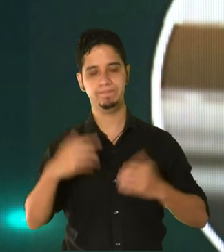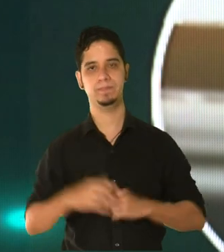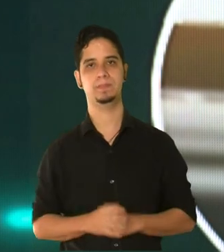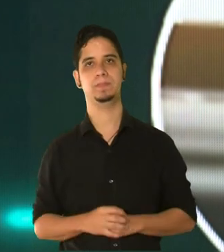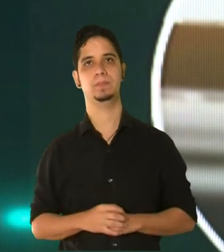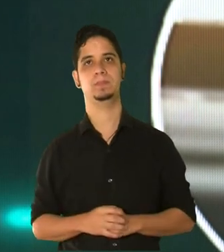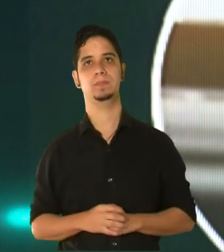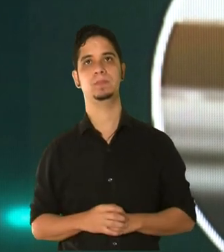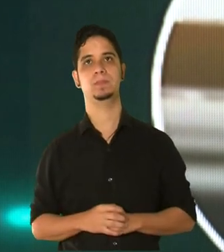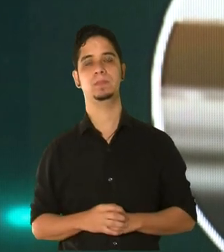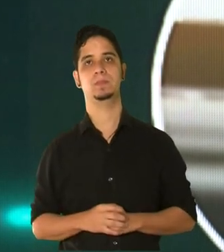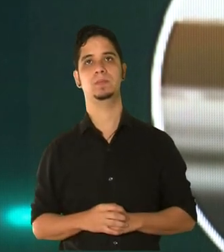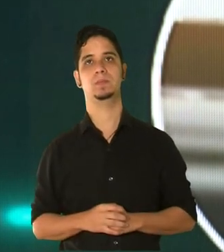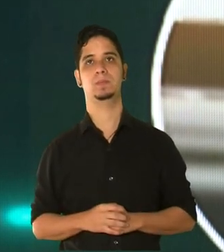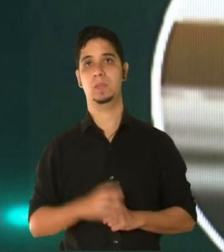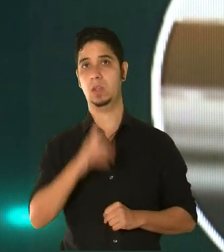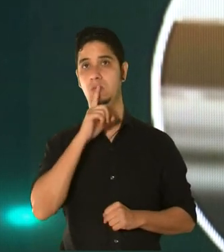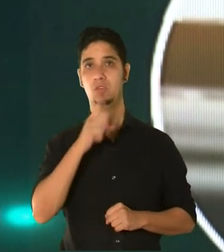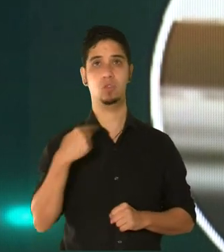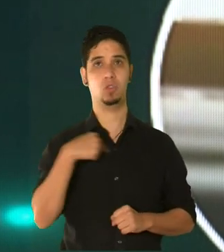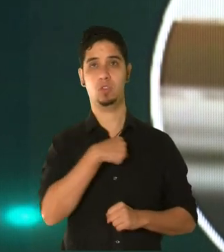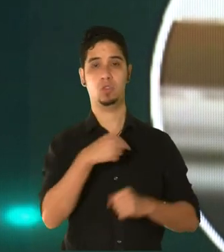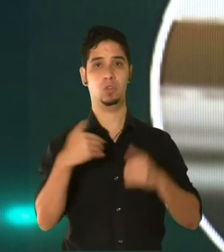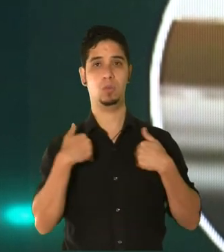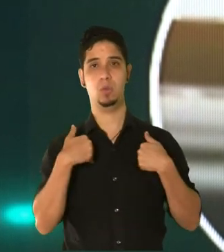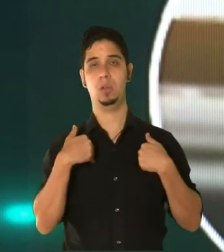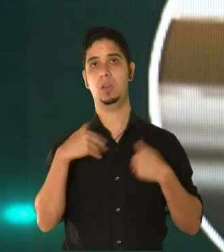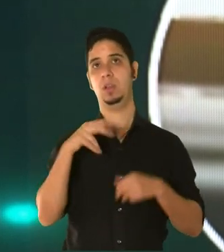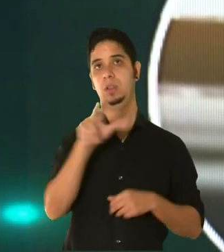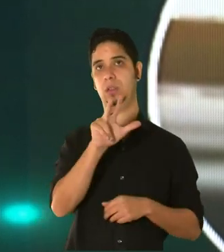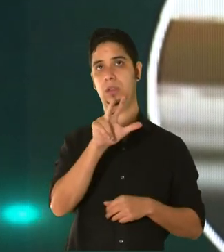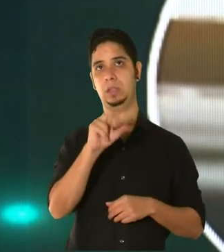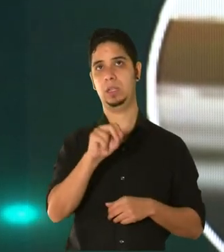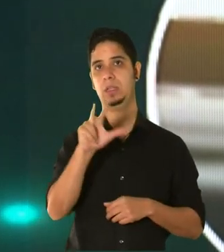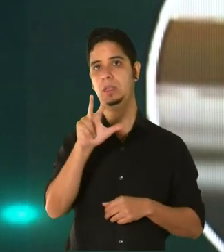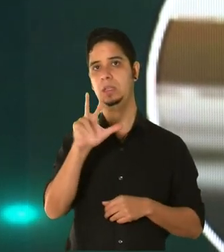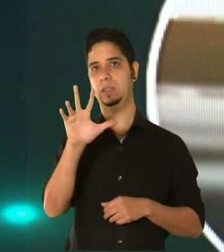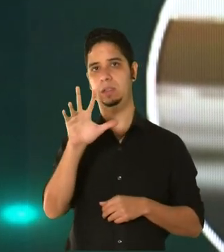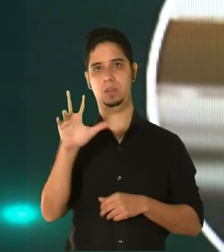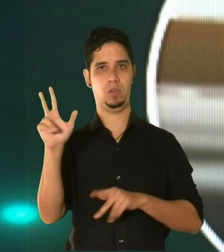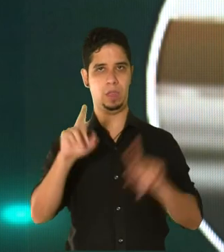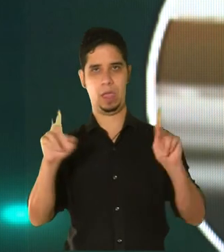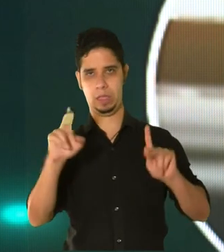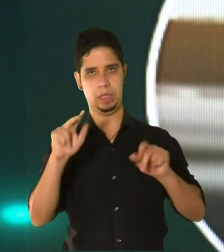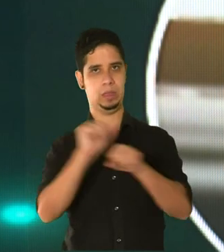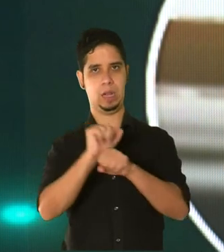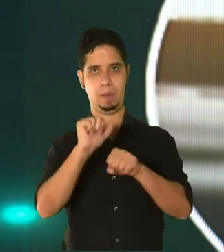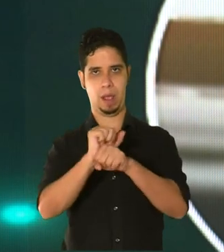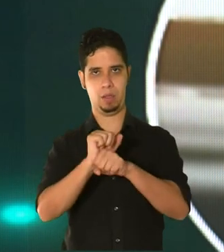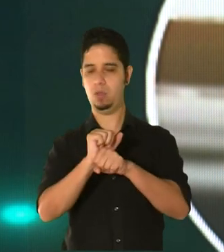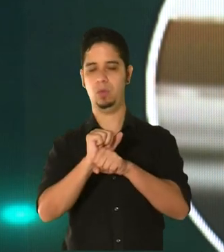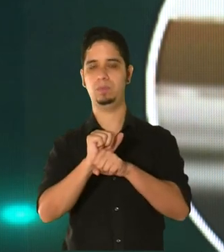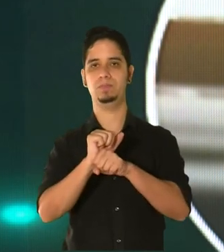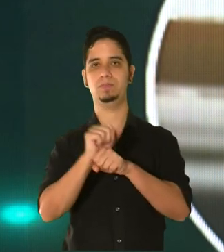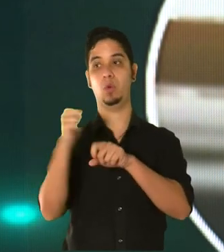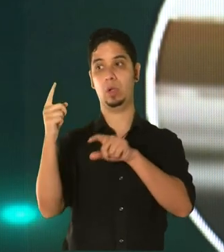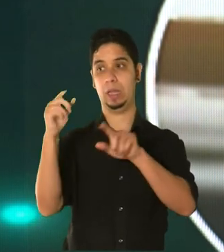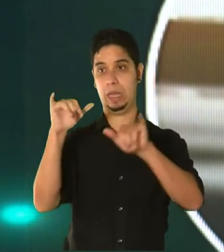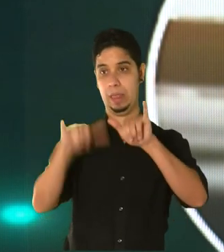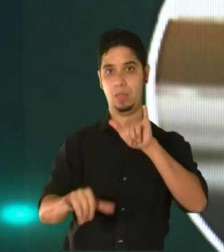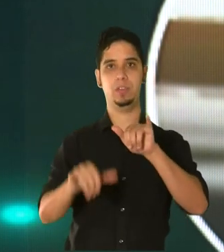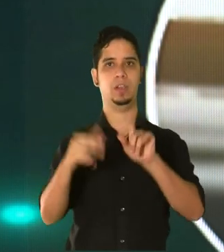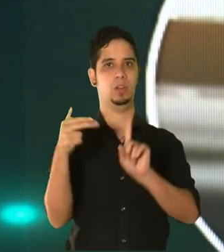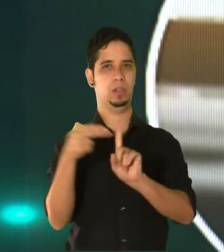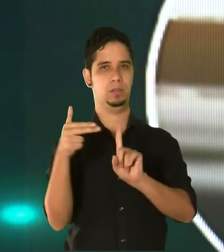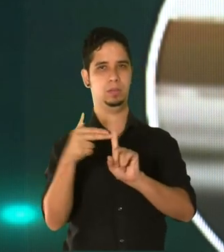llama mucho la atención que nosotros nos quedamos con un 30 entre un 25 y un 30 por ciento de ocupación y era exclusivamente el personal de la